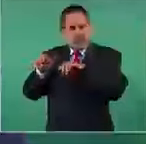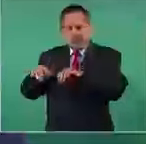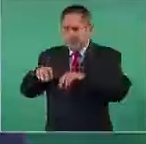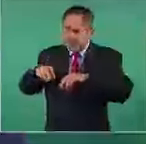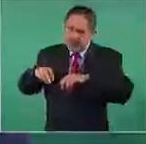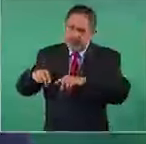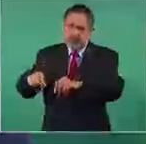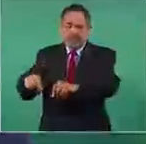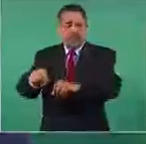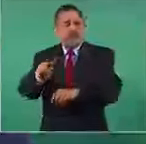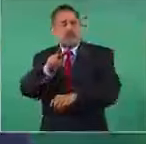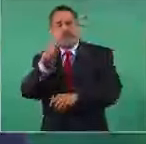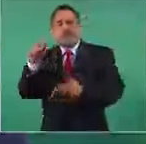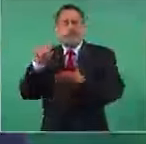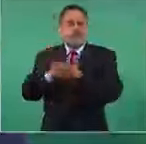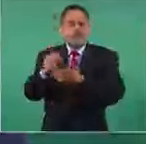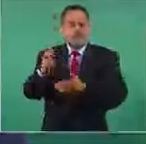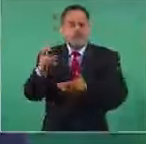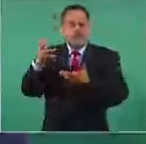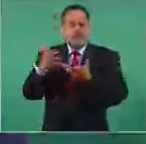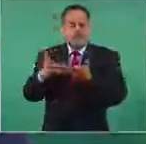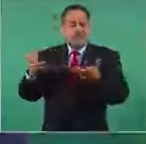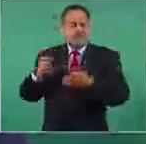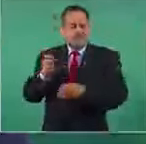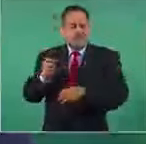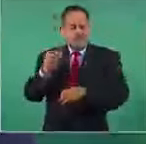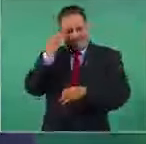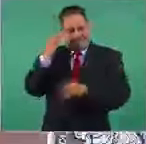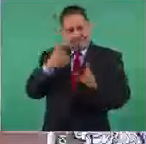200,000 hectáreas para empezar, primera etapa,